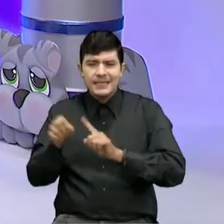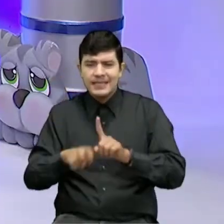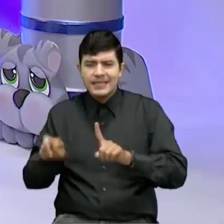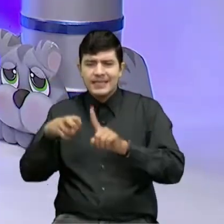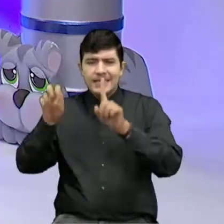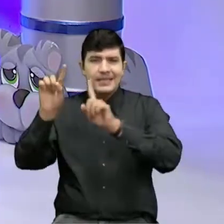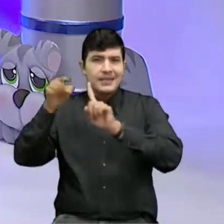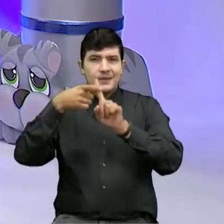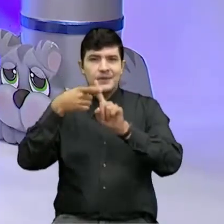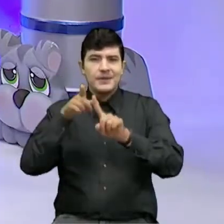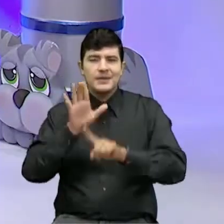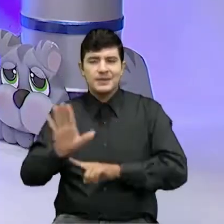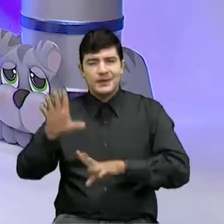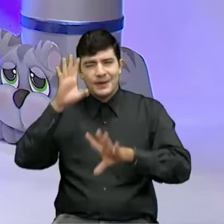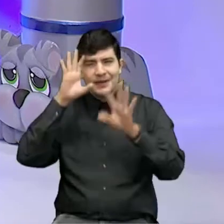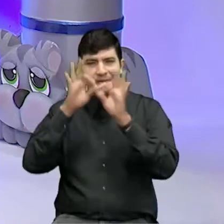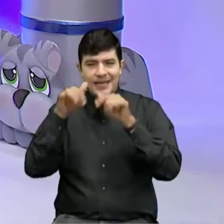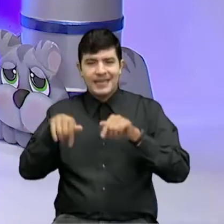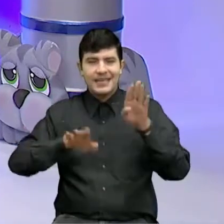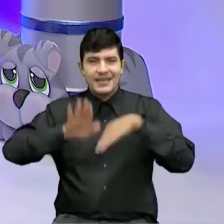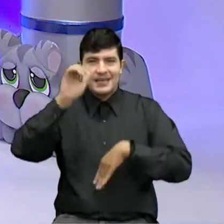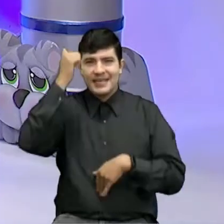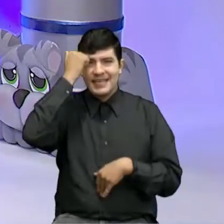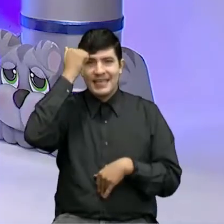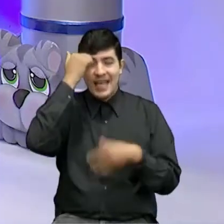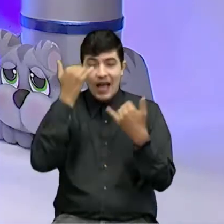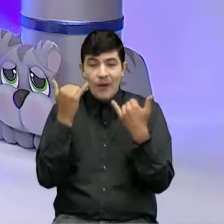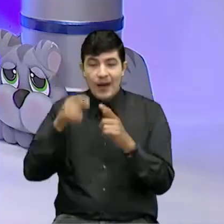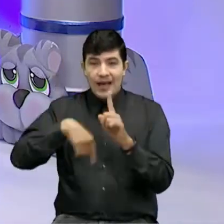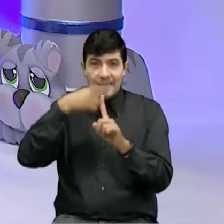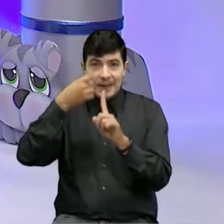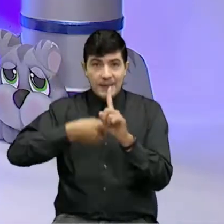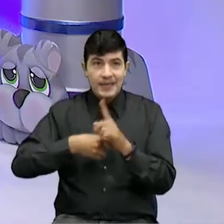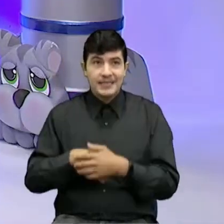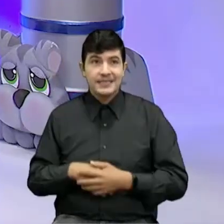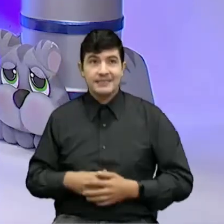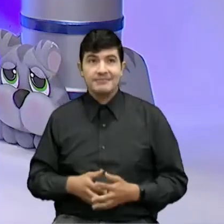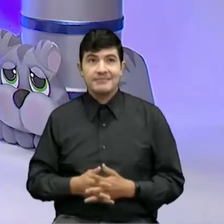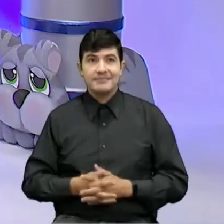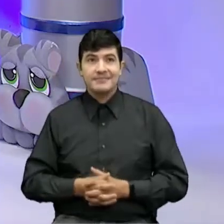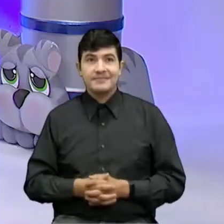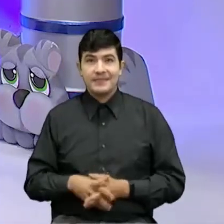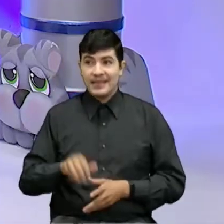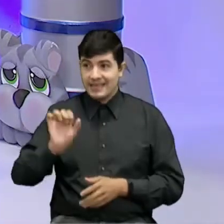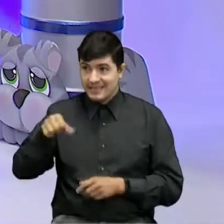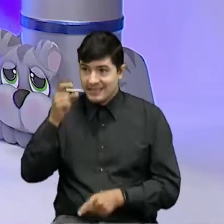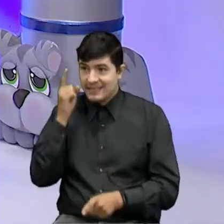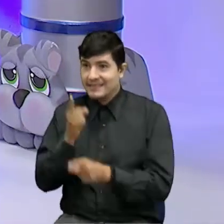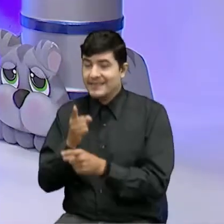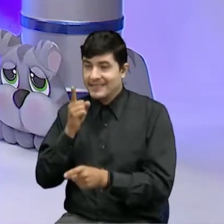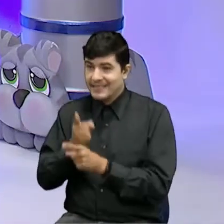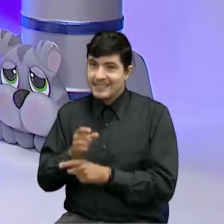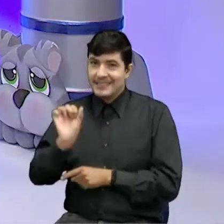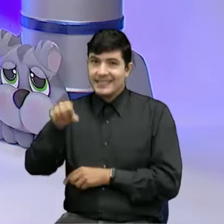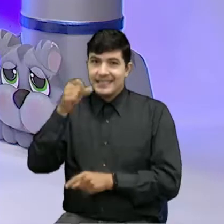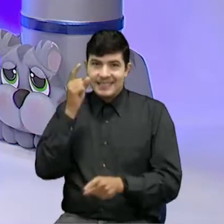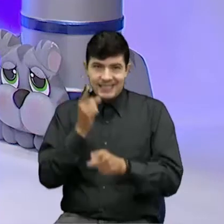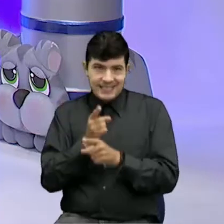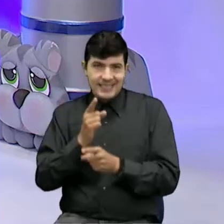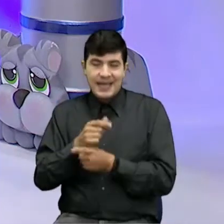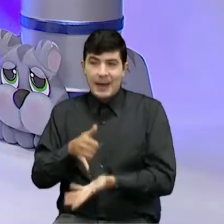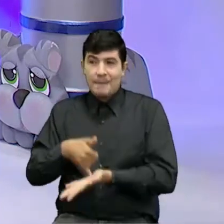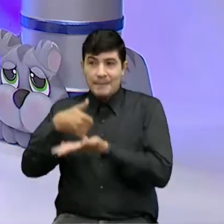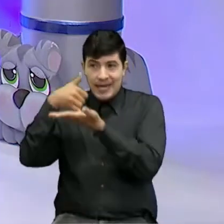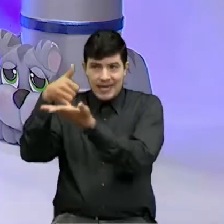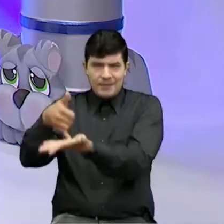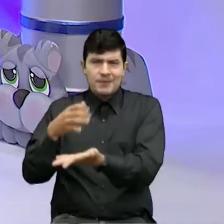como televidente fiel de Presente Profe en este mes, profe. Con premio a bordo, desde luego. Exactamente, con premio a bordo, un